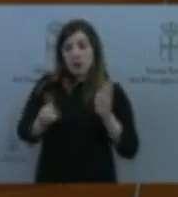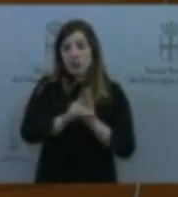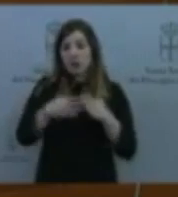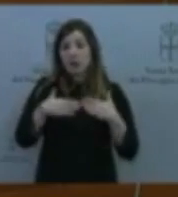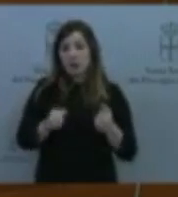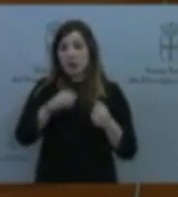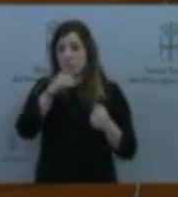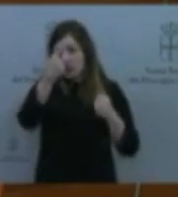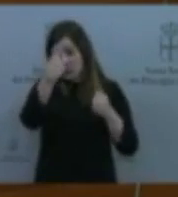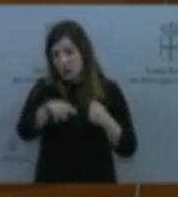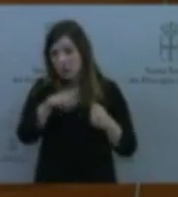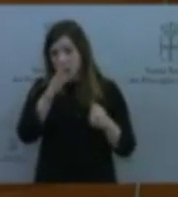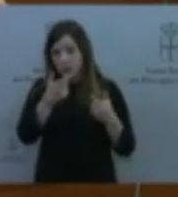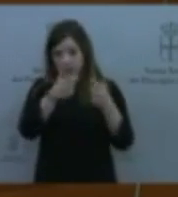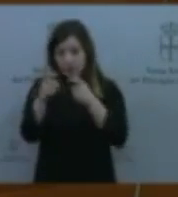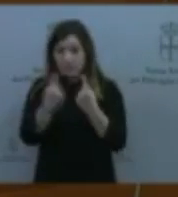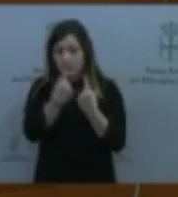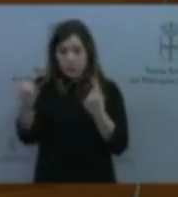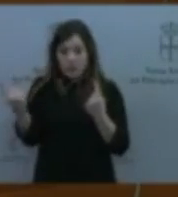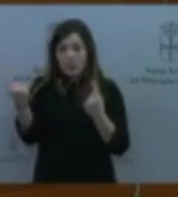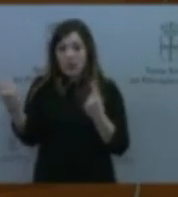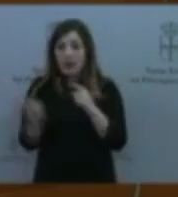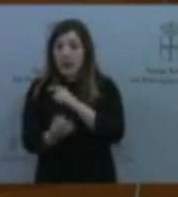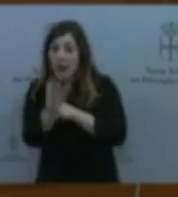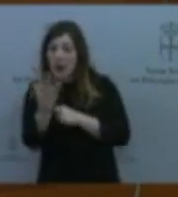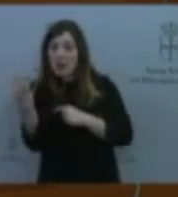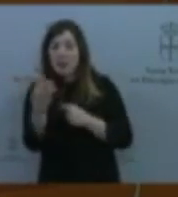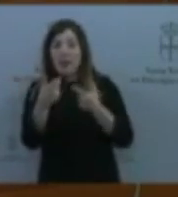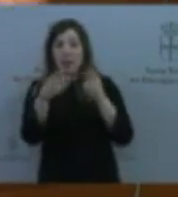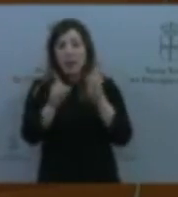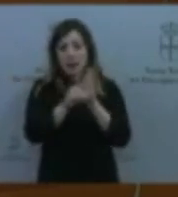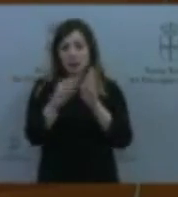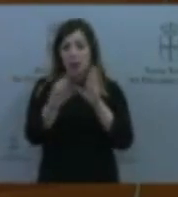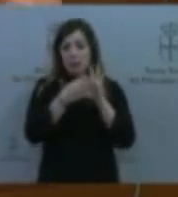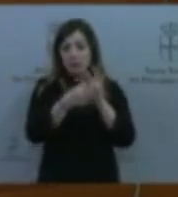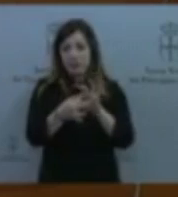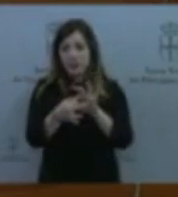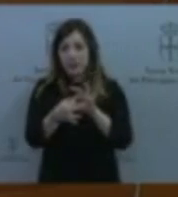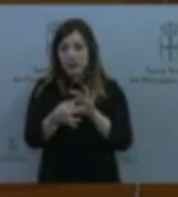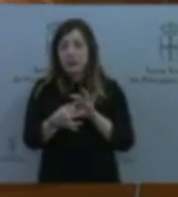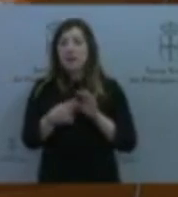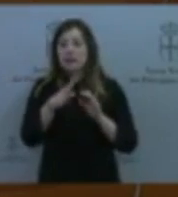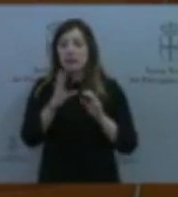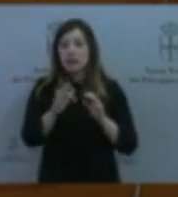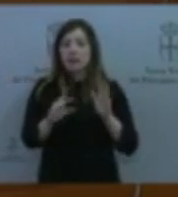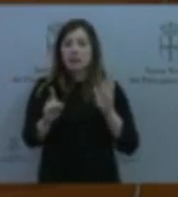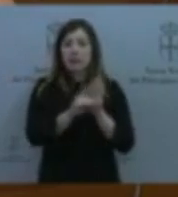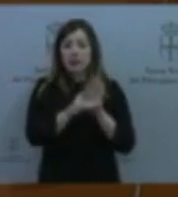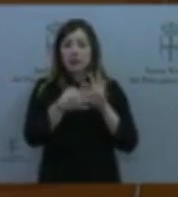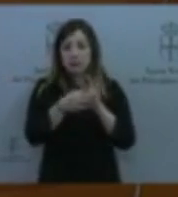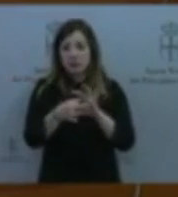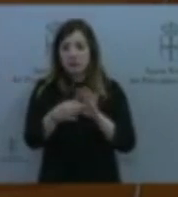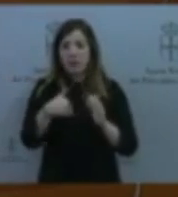queremos hay que tener un decreto y pasar por los filtros que tiene todo decreto: función pública, presupuestos,